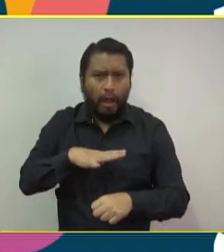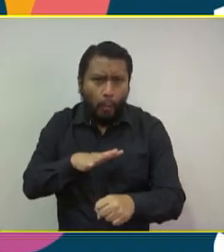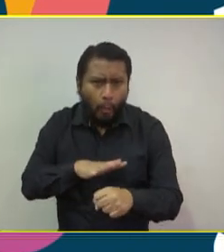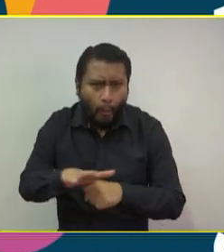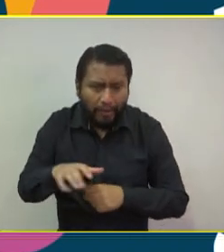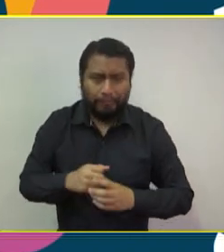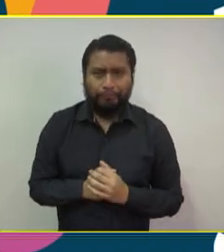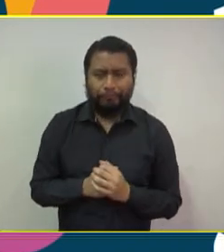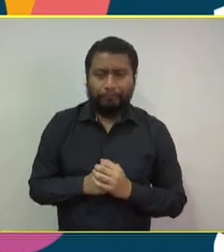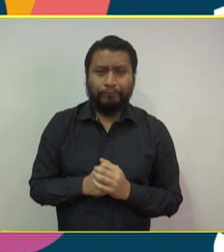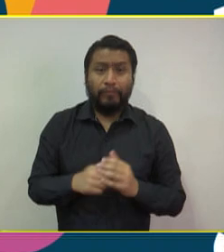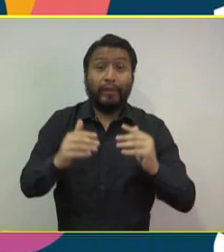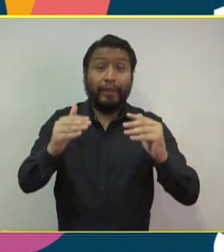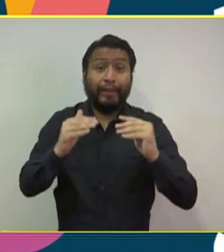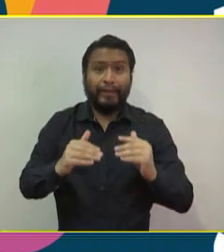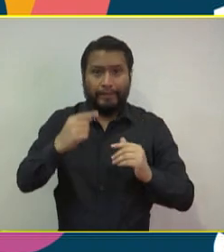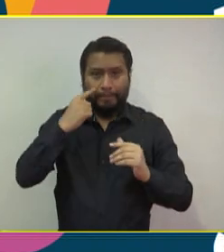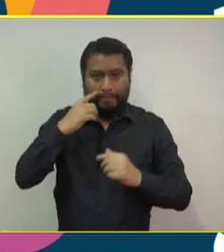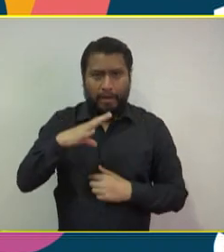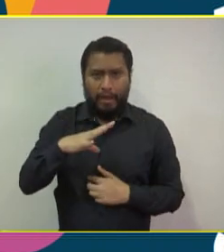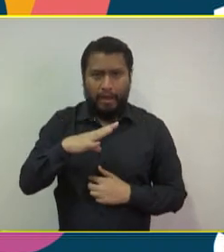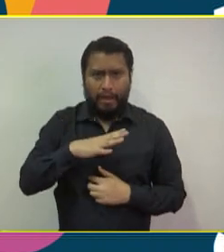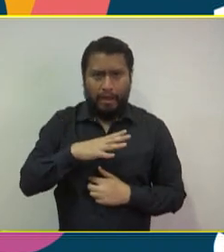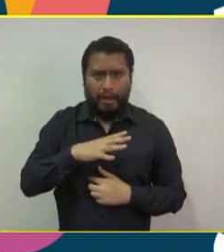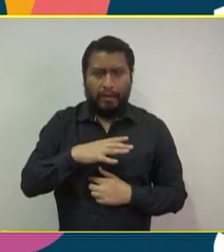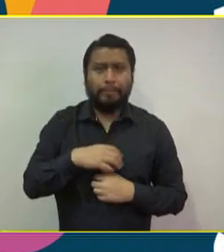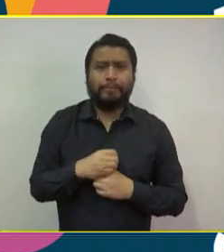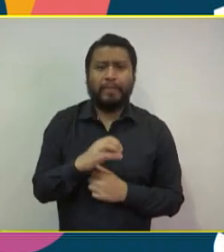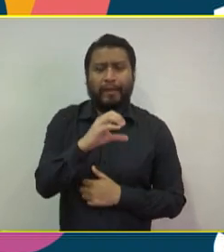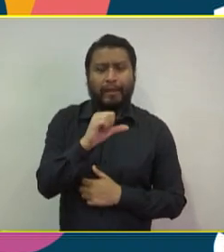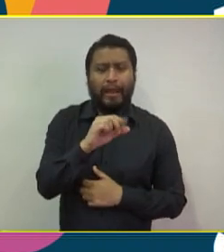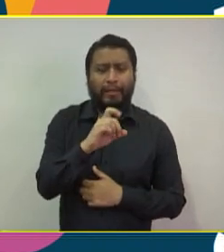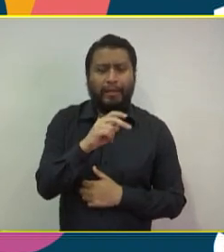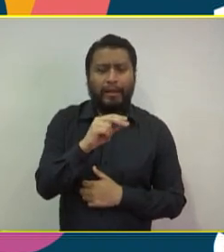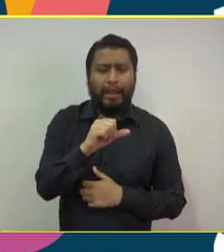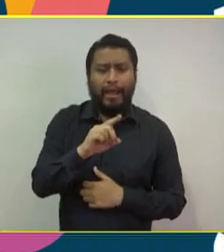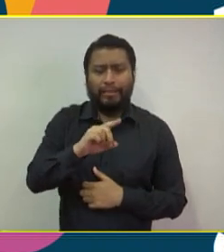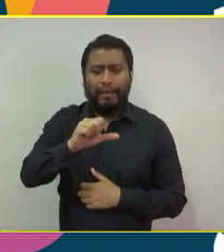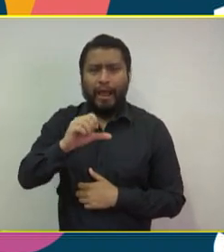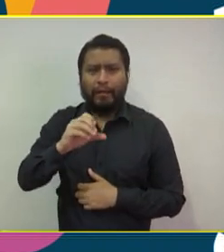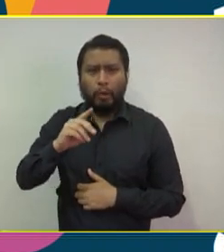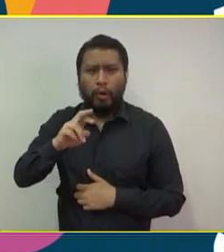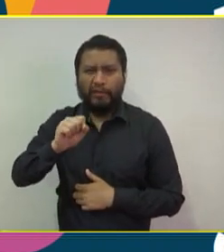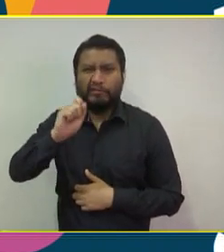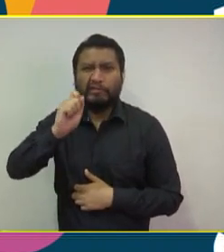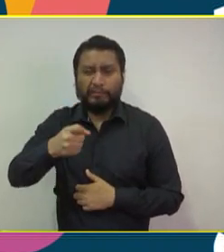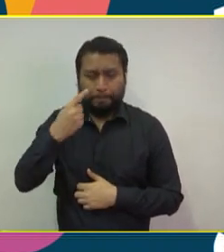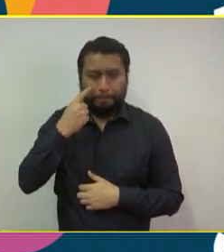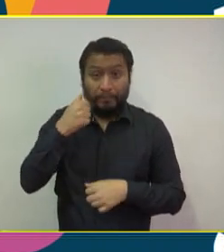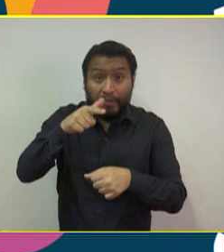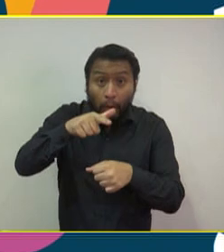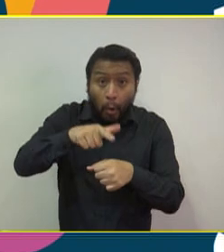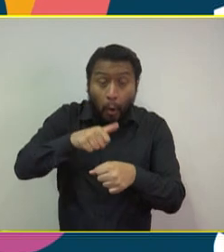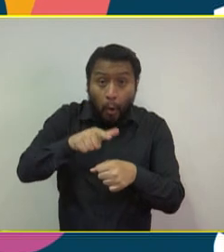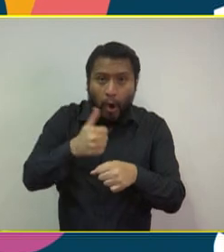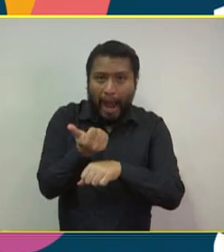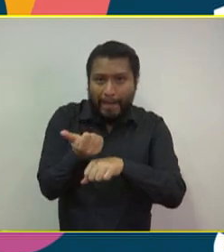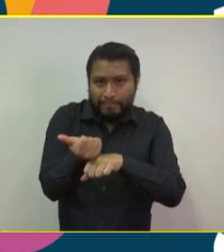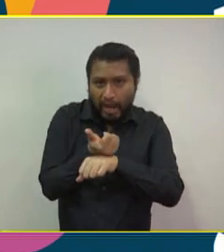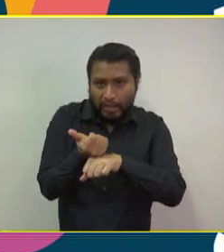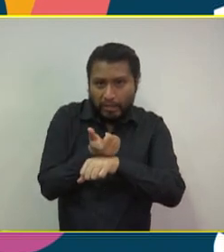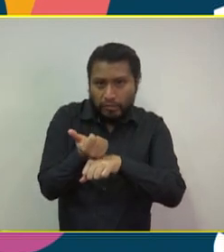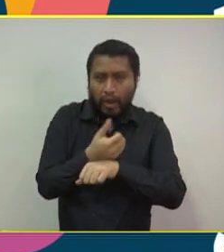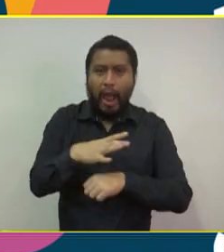A continuación les presentamos nuestra cadena de actores o cadena de stakeholders. En el círculo amarillo presentamos los actores